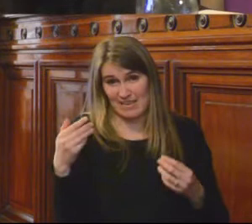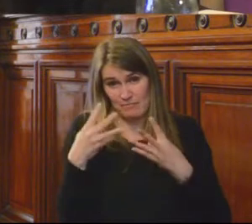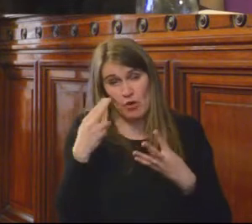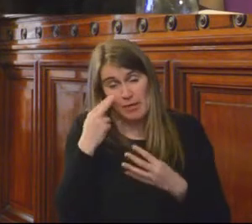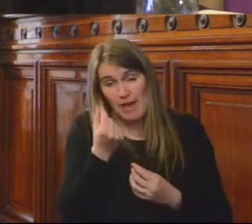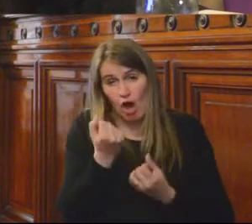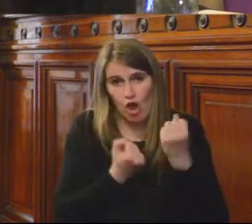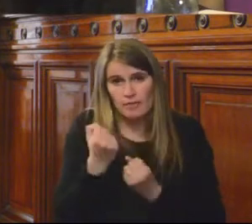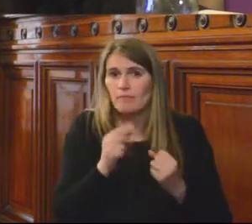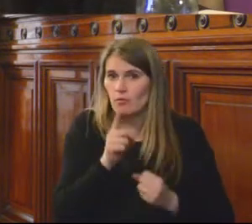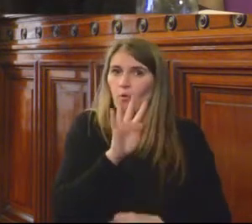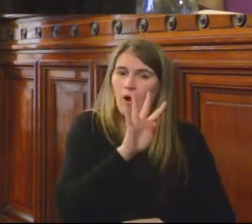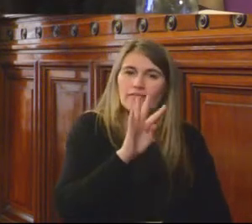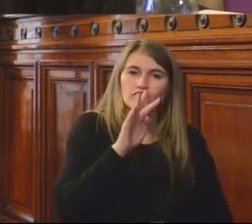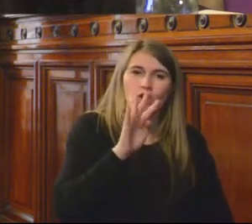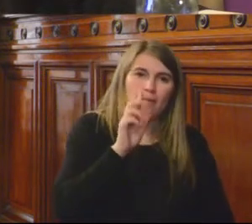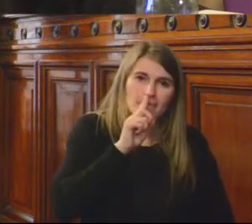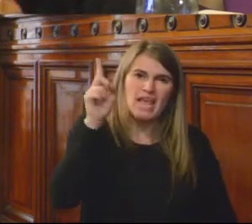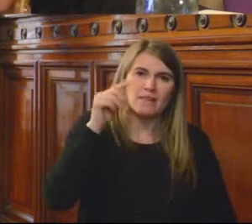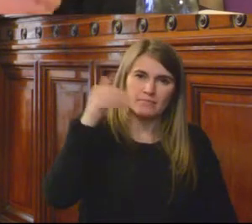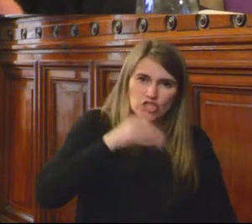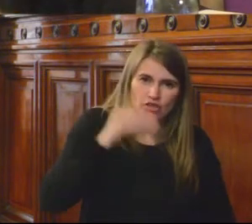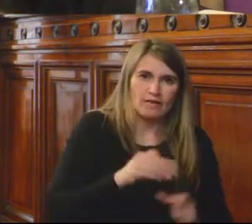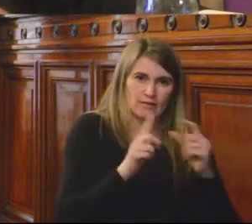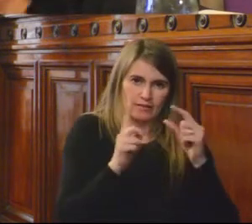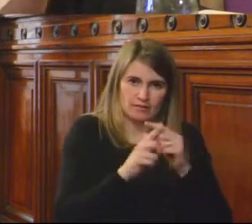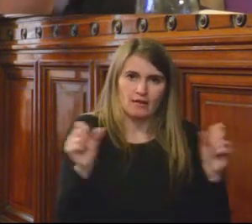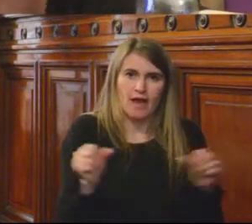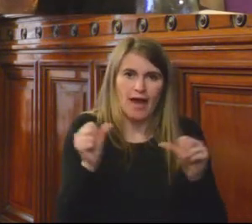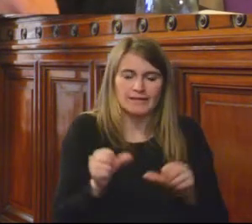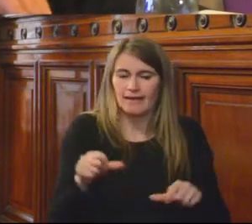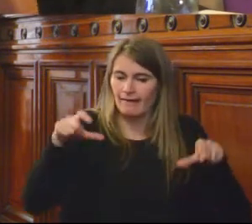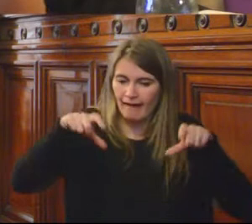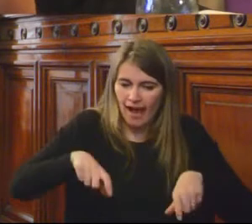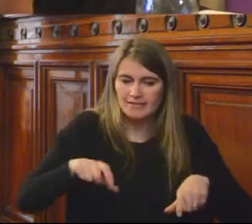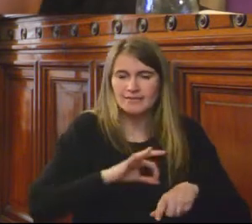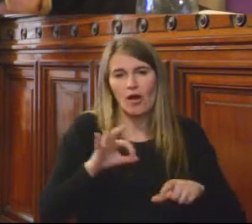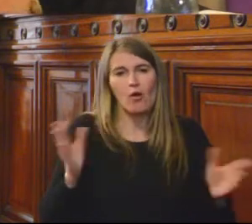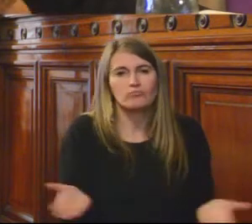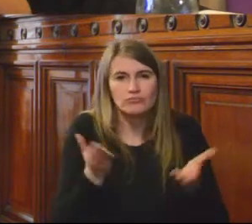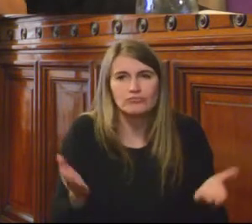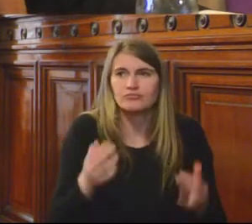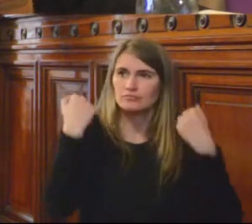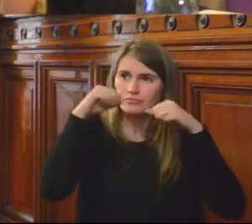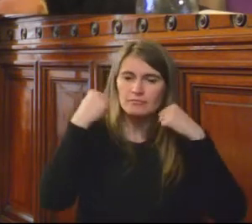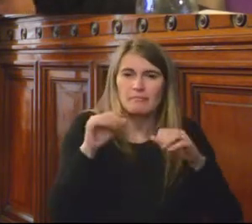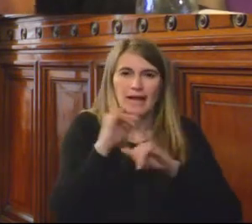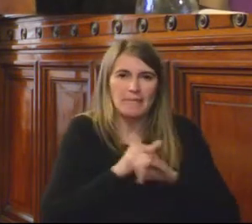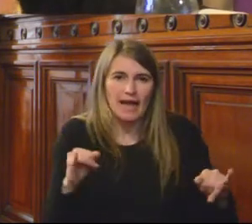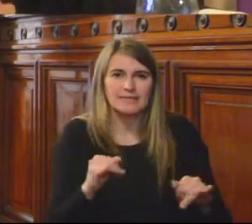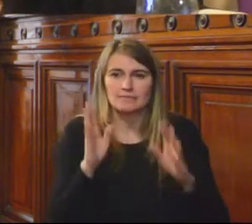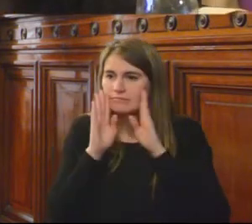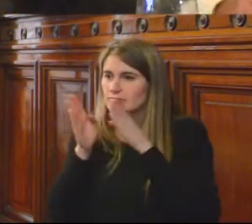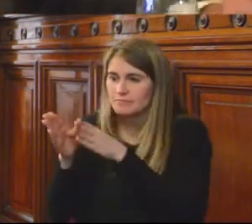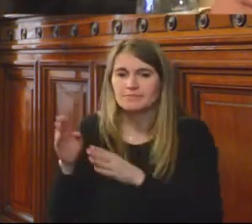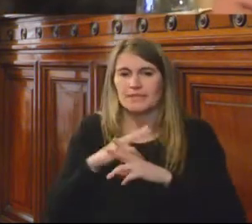de 4.000 millones de dólares asignados para la construcción de canchas de paz, activación de núcleos deportivos de paz, abordaje de escuelas y liceos, así